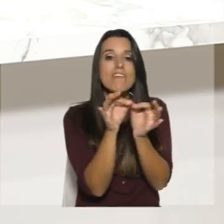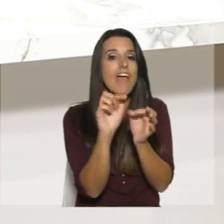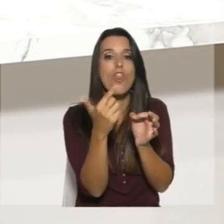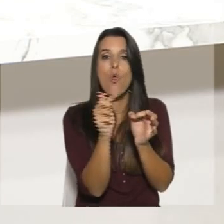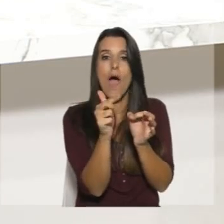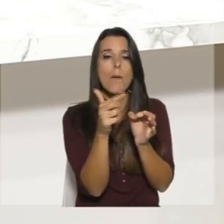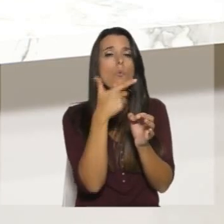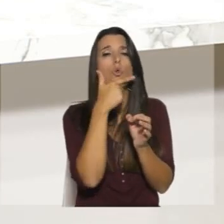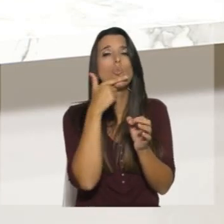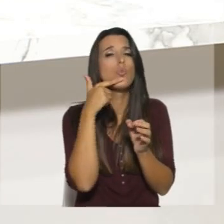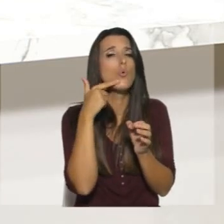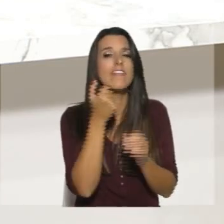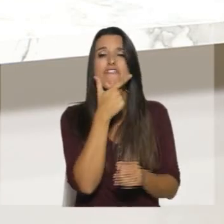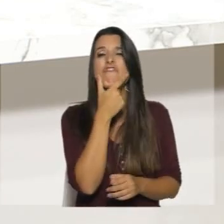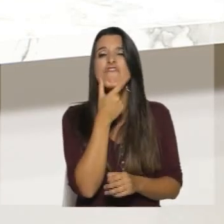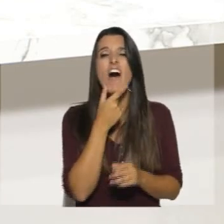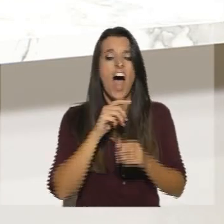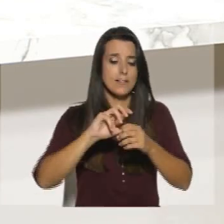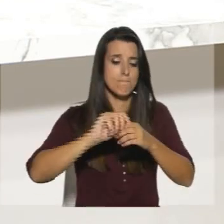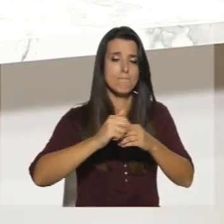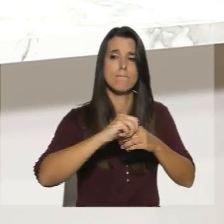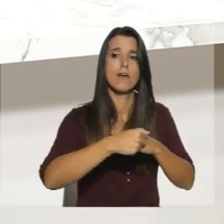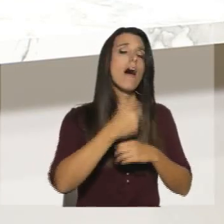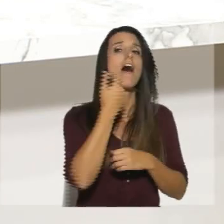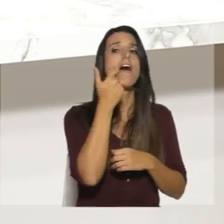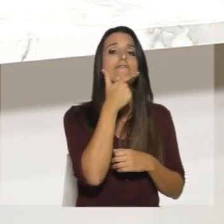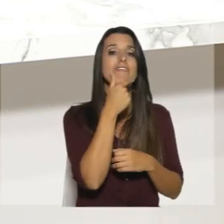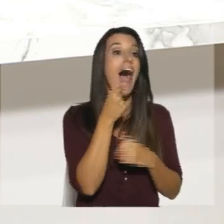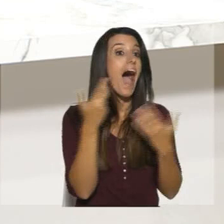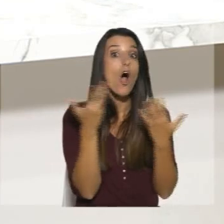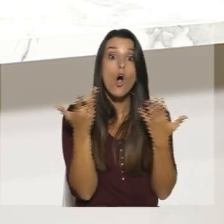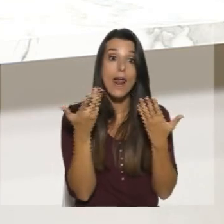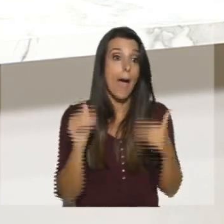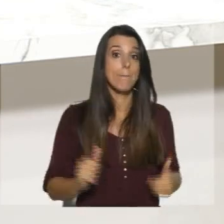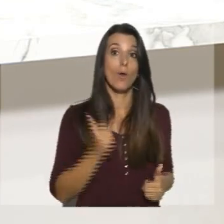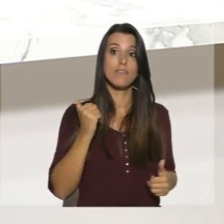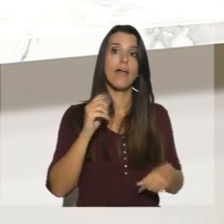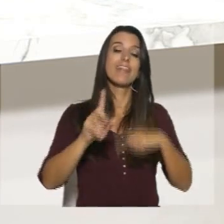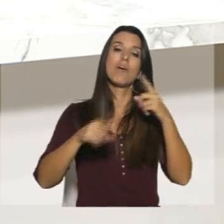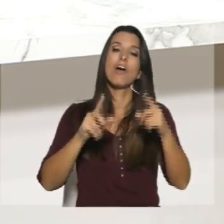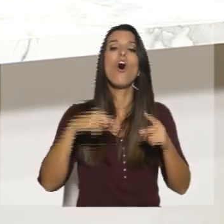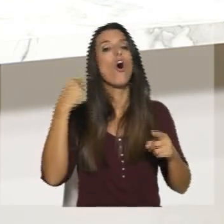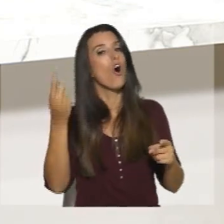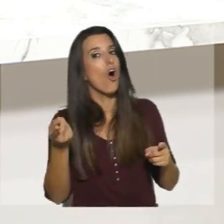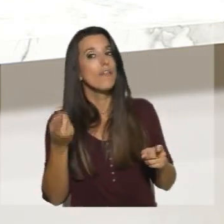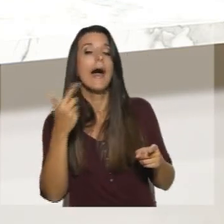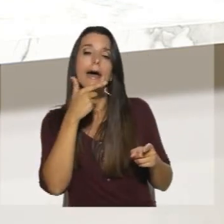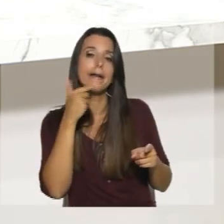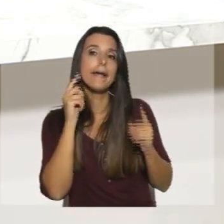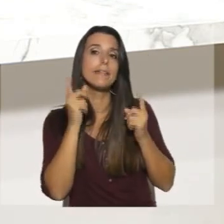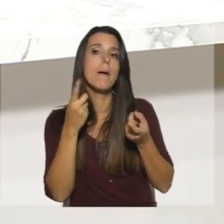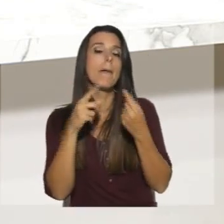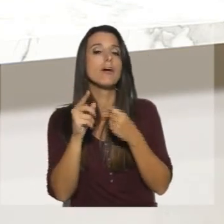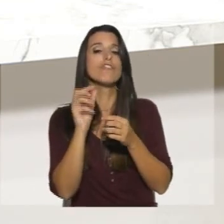son bien dulces, que son fáciles de pelar. Bueno, tenés que aprovechar porque es este como al principio del otoño que están. Y luego ya vienen las otras que también son ricas. Pero ya no vienen con